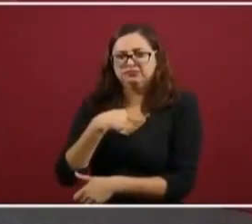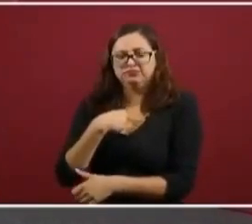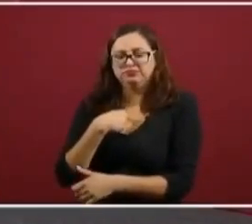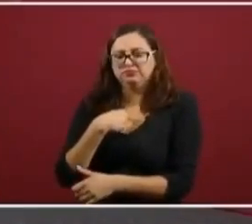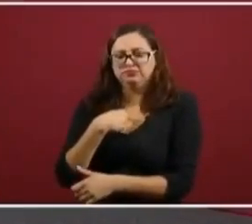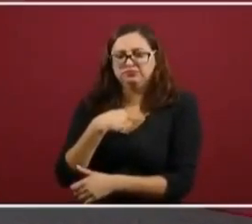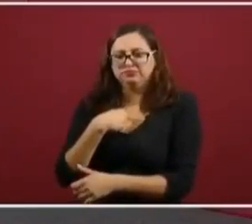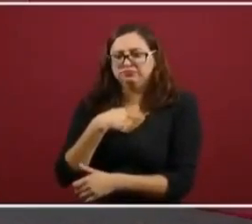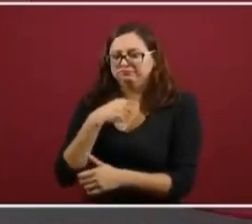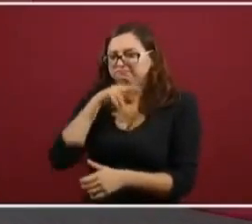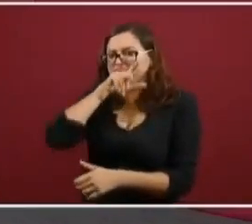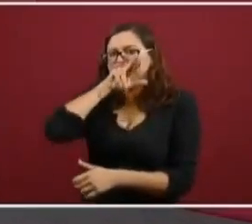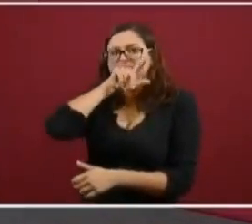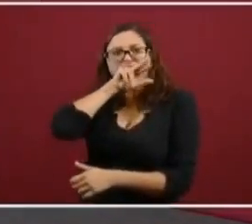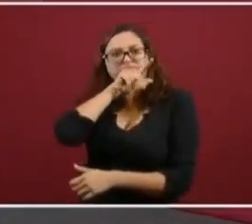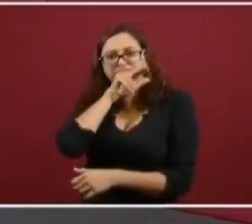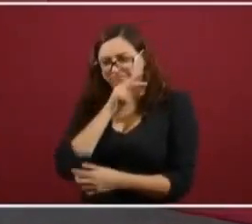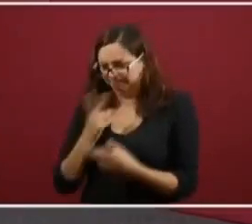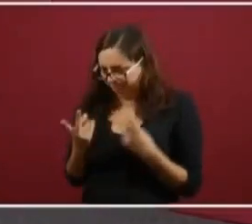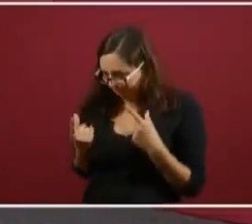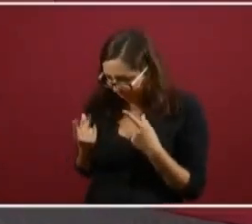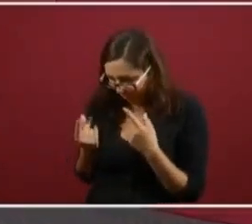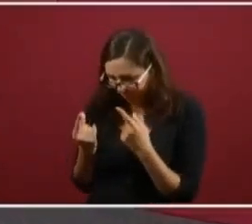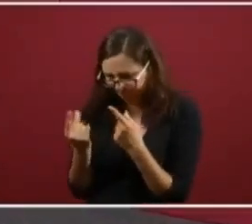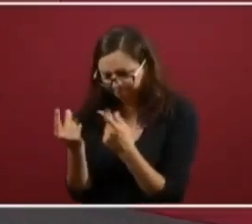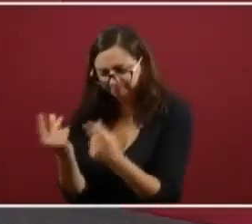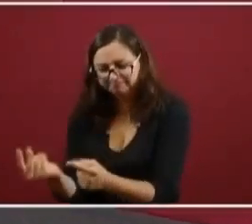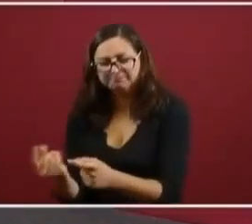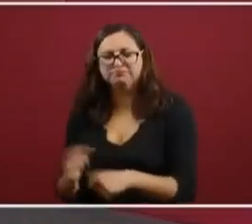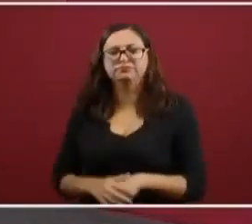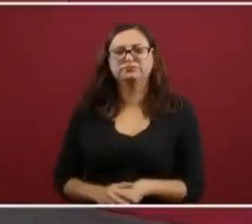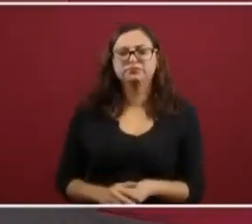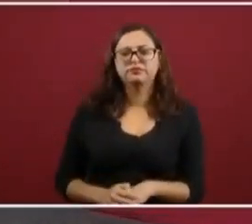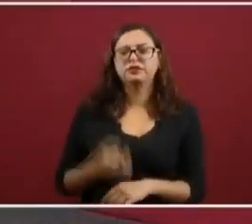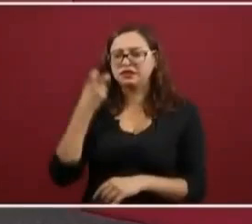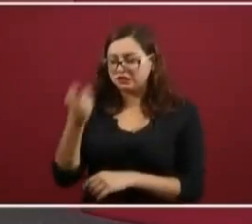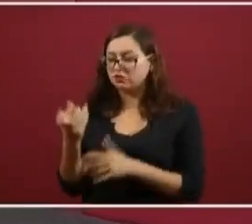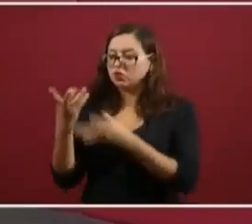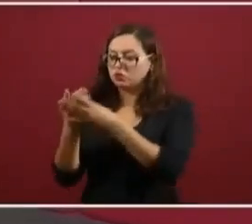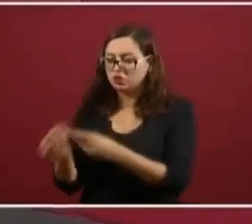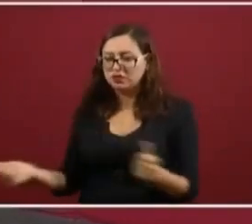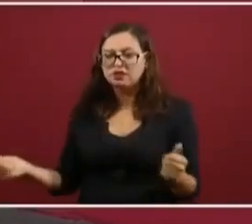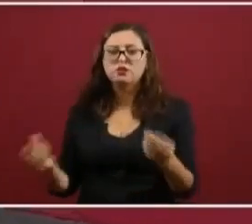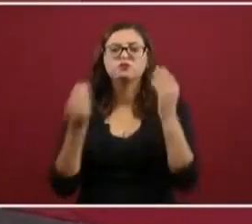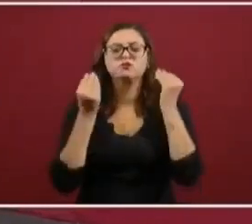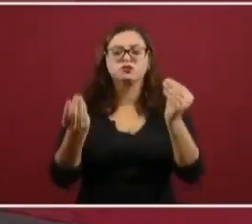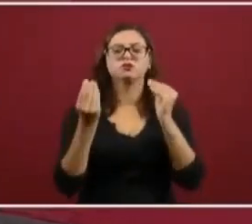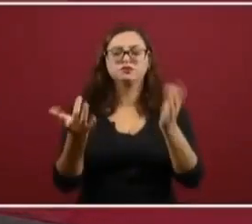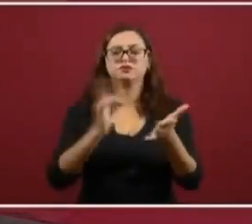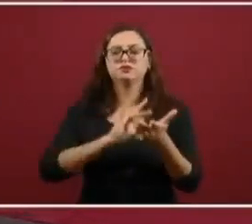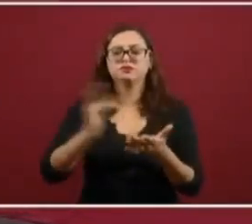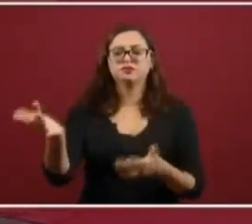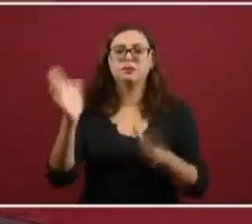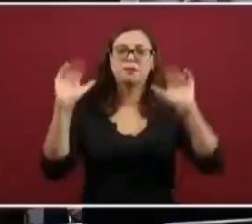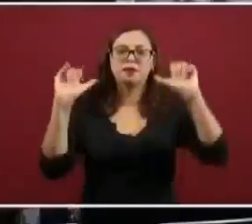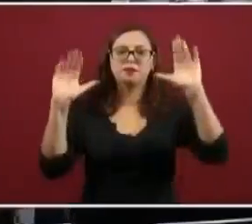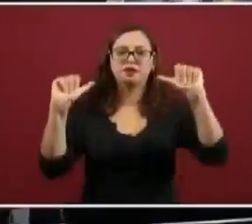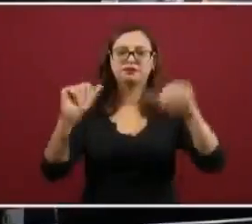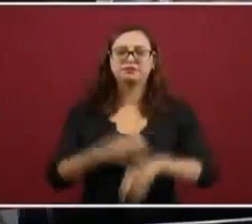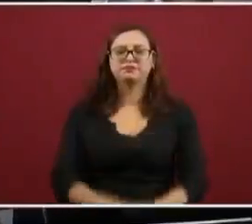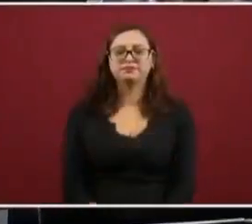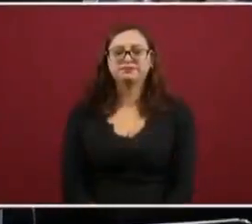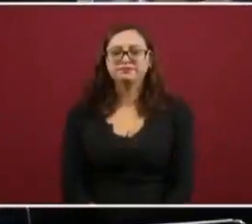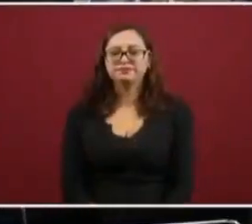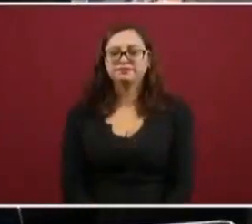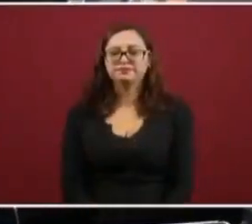me preocupa y ocupa Y eso es lo que tenemos que resolver Muchas gracias Dios Adiós